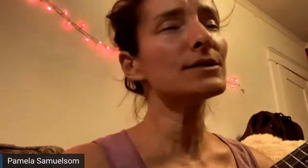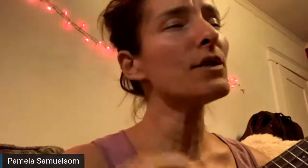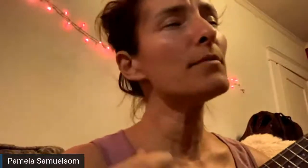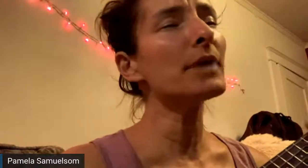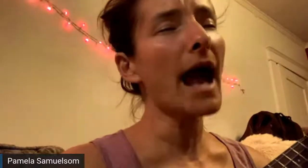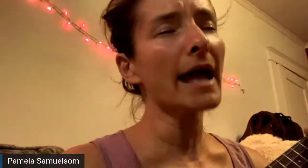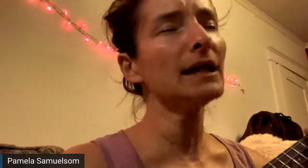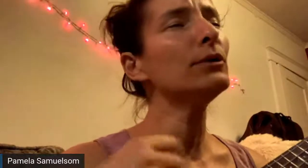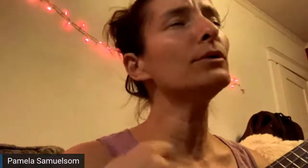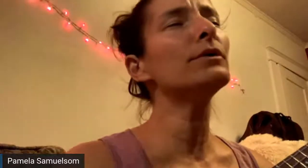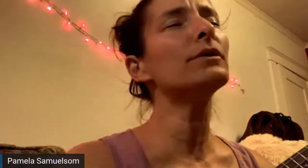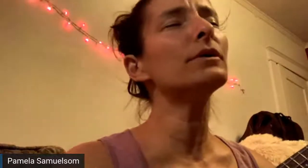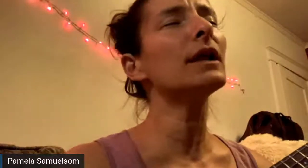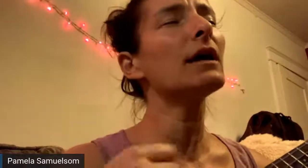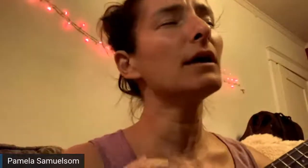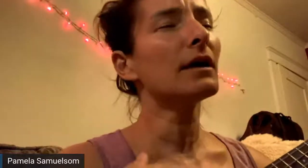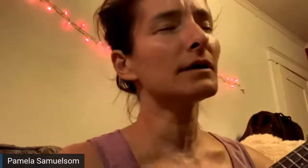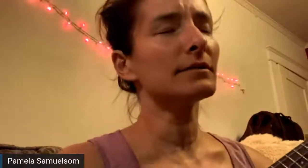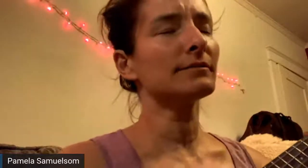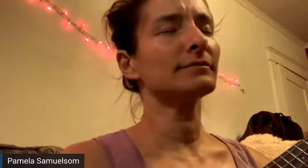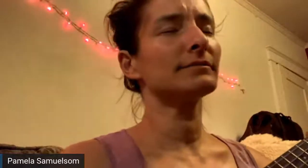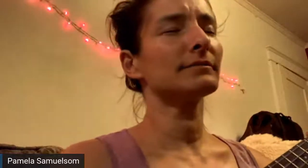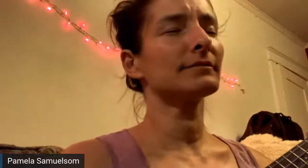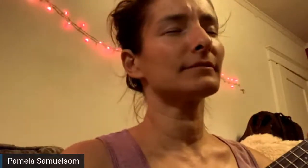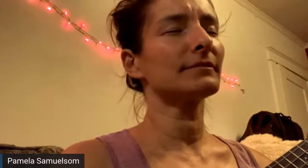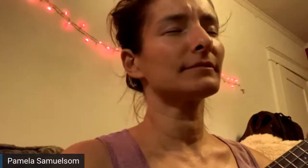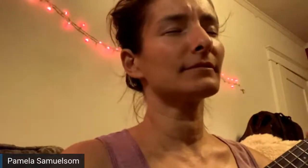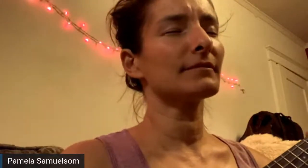fantasma de sombra y luna.